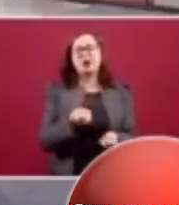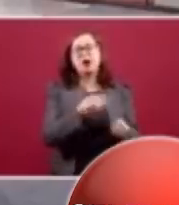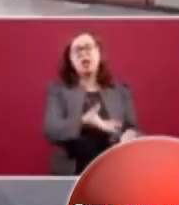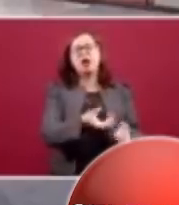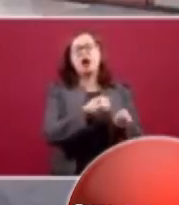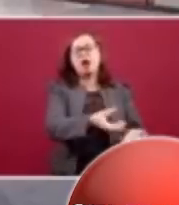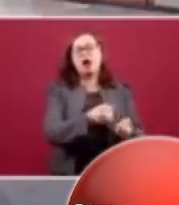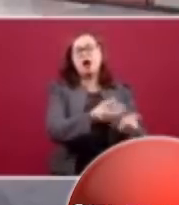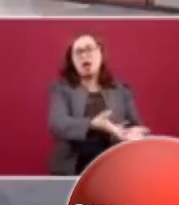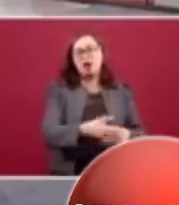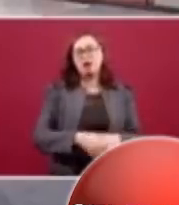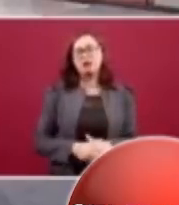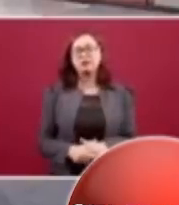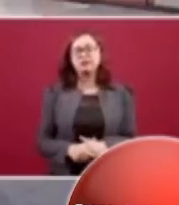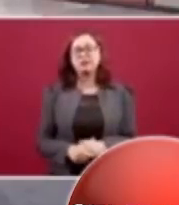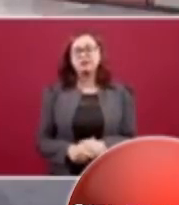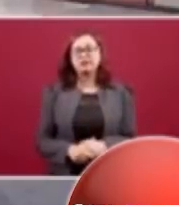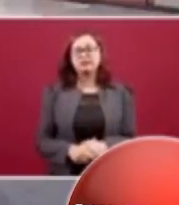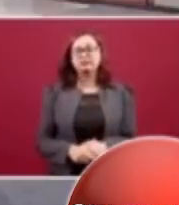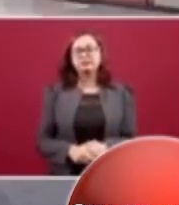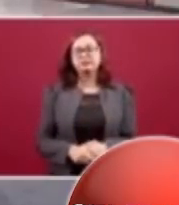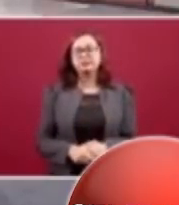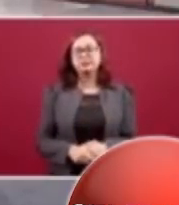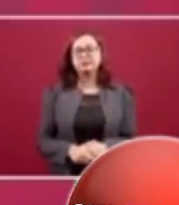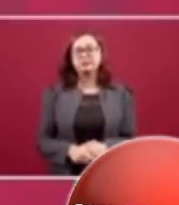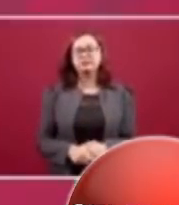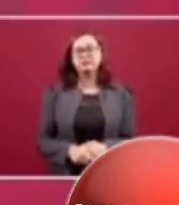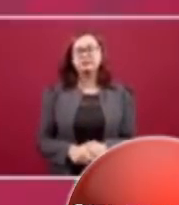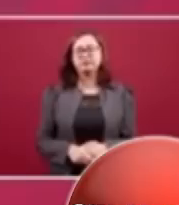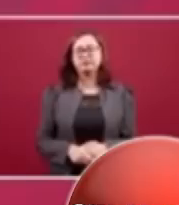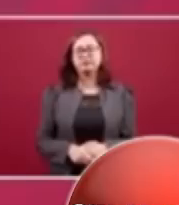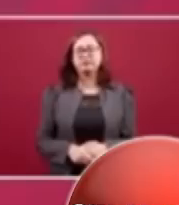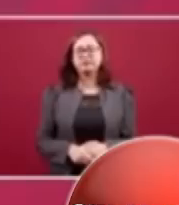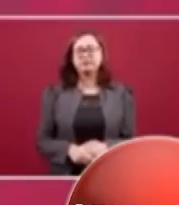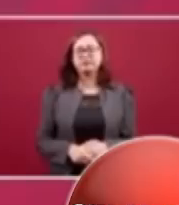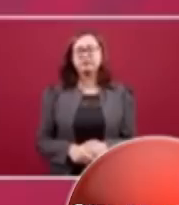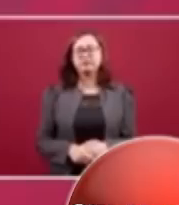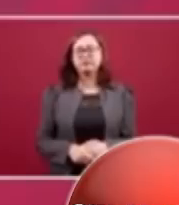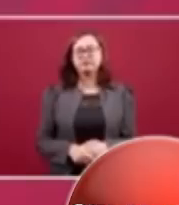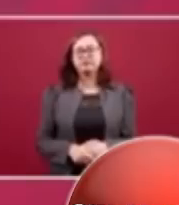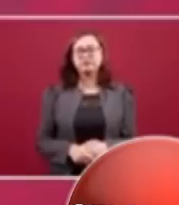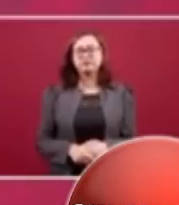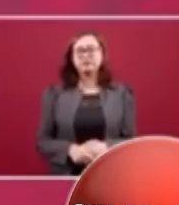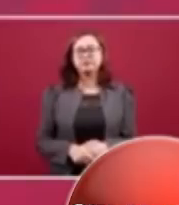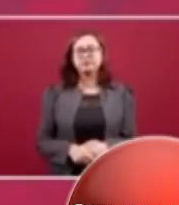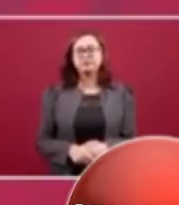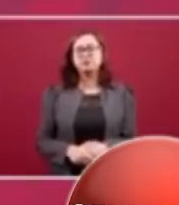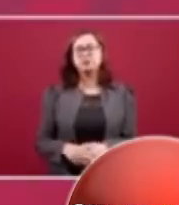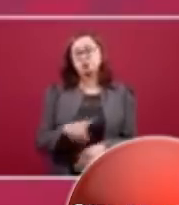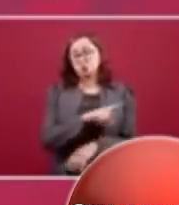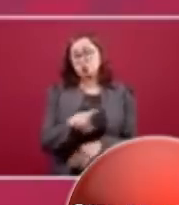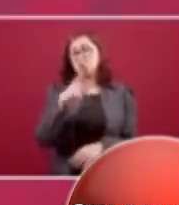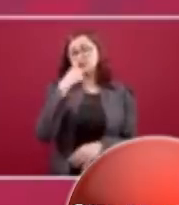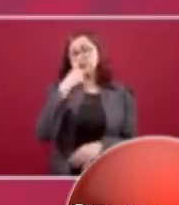Yo les comentaba que antes aquí Sí, chayote. se le compraban servicios